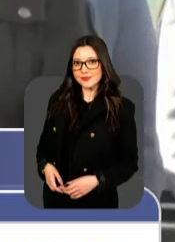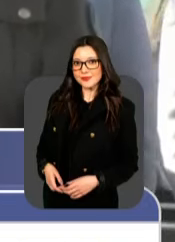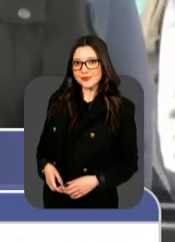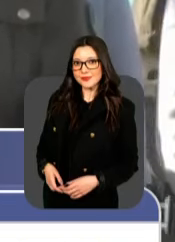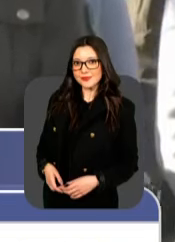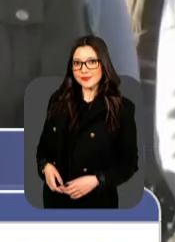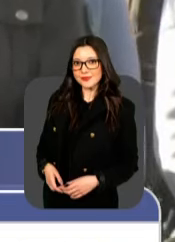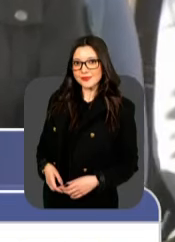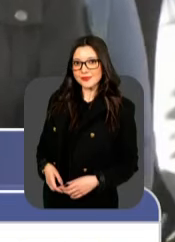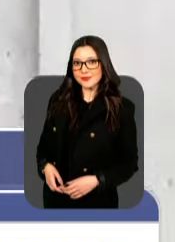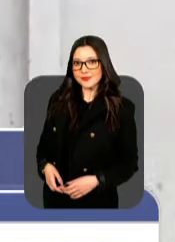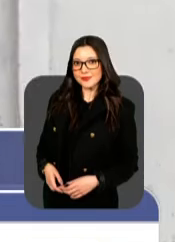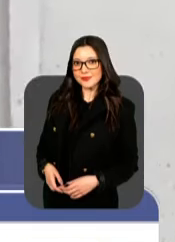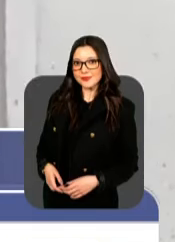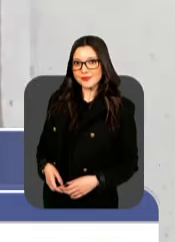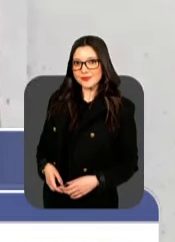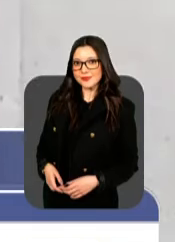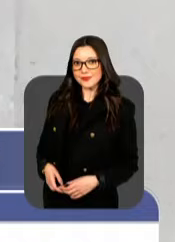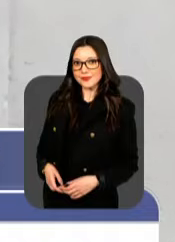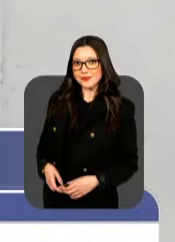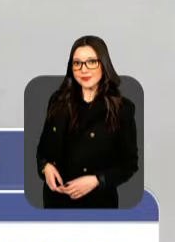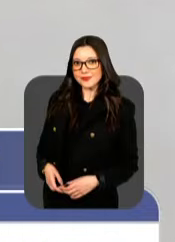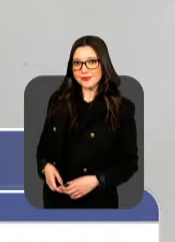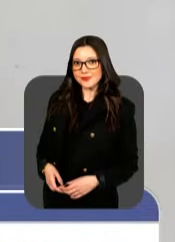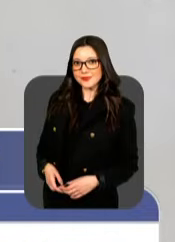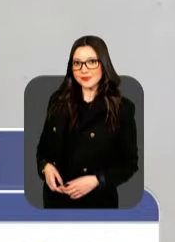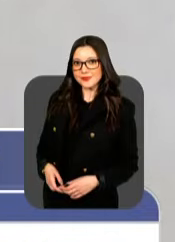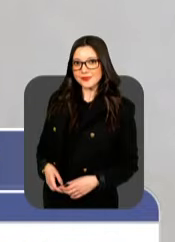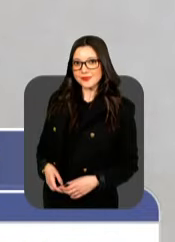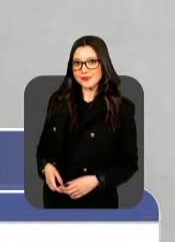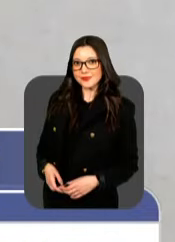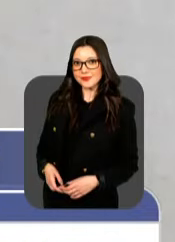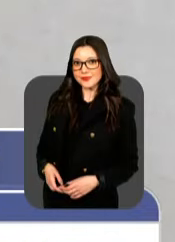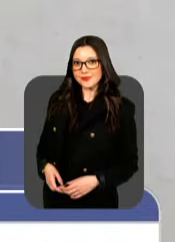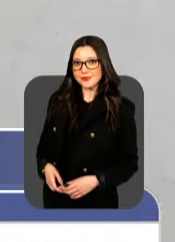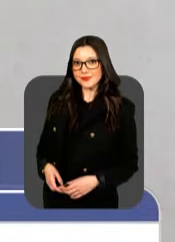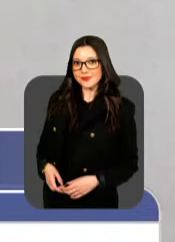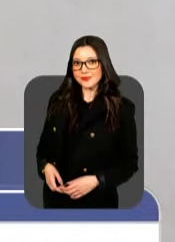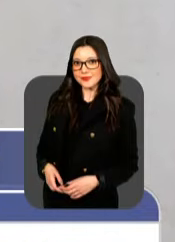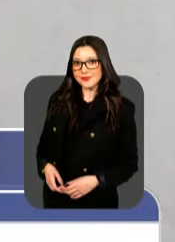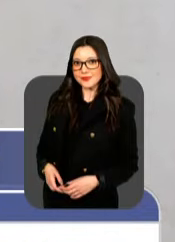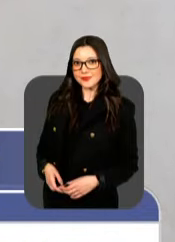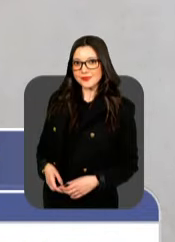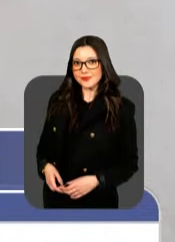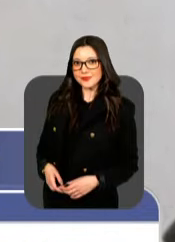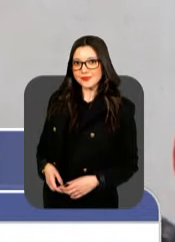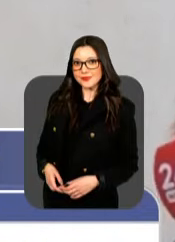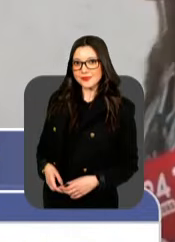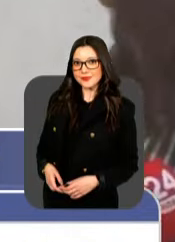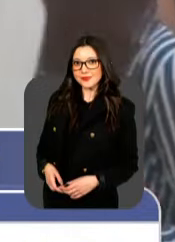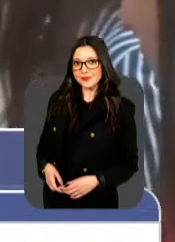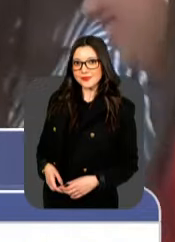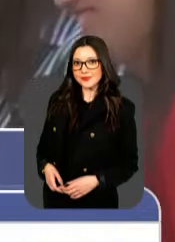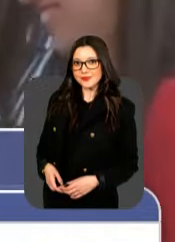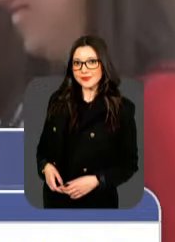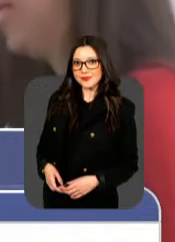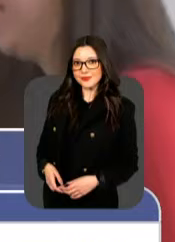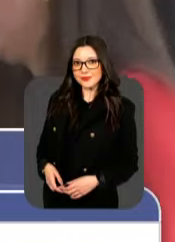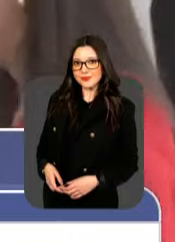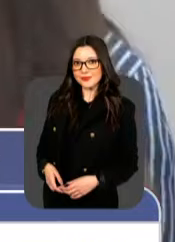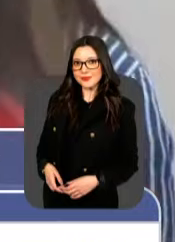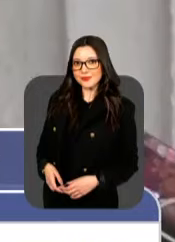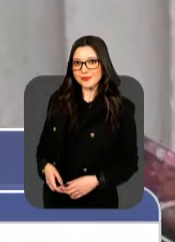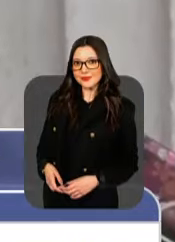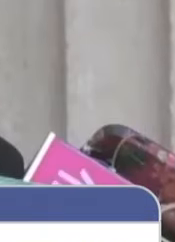sido cuestionada los últimos días por el manejo que su cartera ha tenido respecto a este tema. Pasemos a escuchar las declaraciones de la ministra